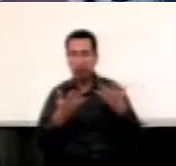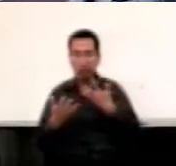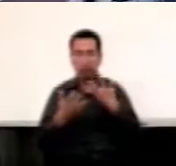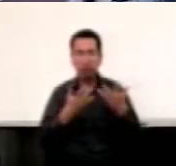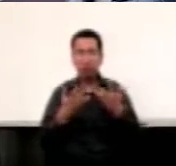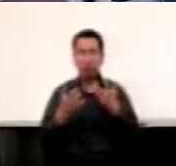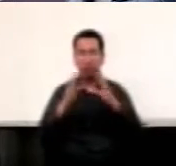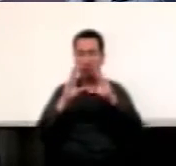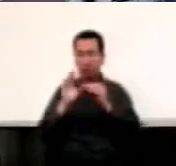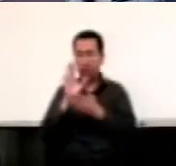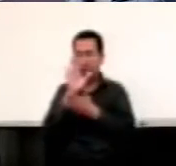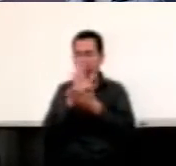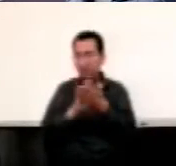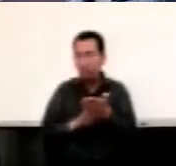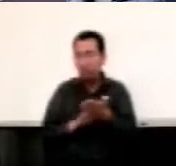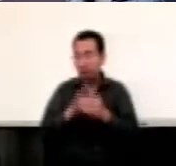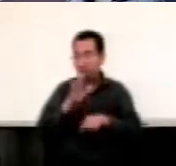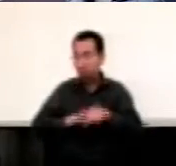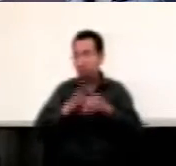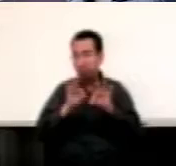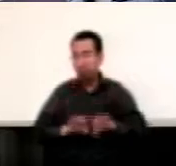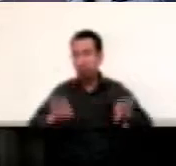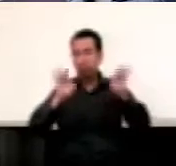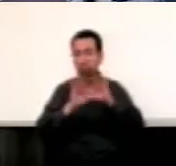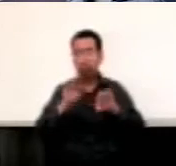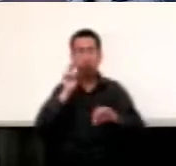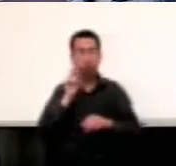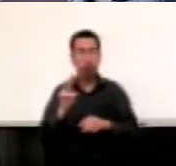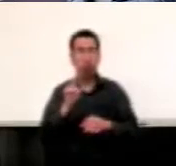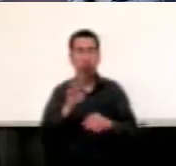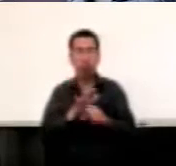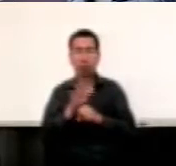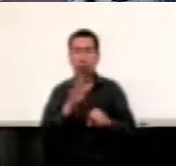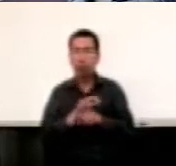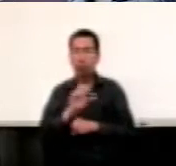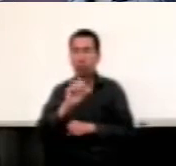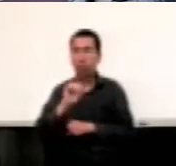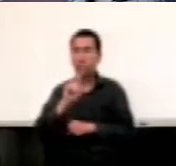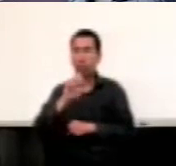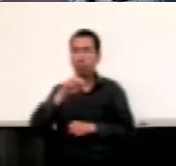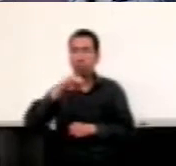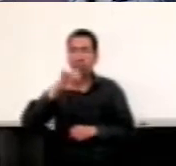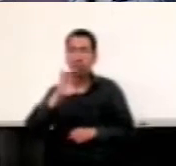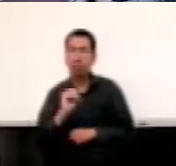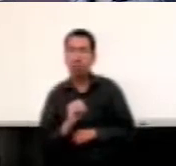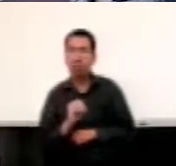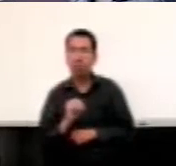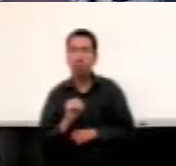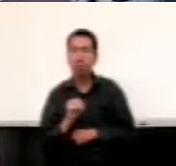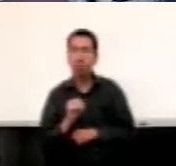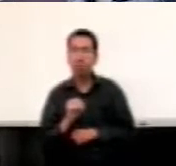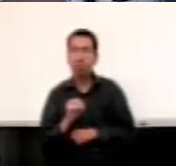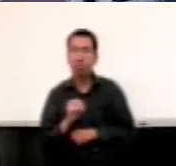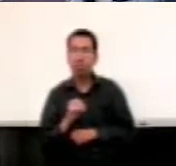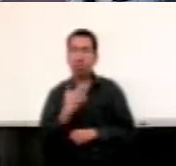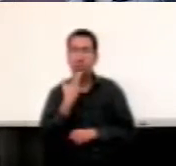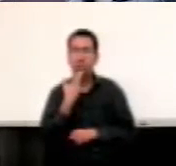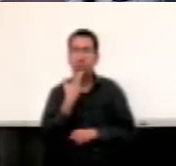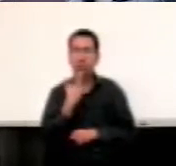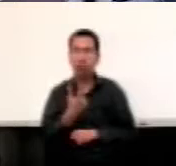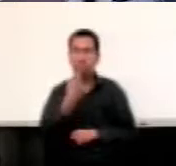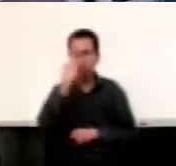claridad y la sencillez. Yo creo que eso es uno de los mejores halagos que nos pueden hacer a los académicos, es decir, que sin perder el rigor técnico